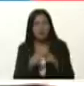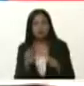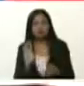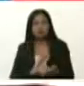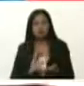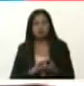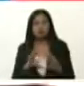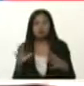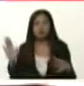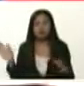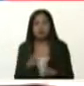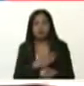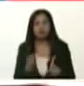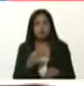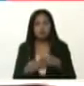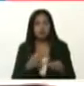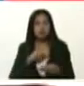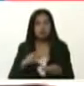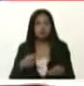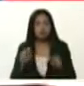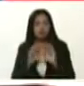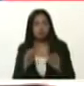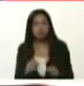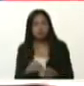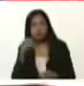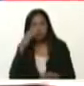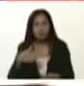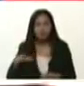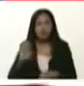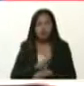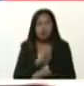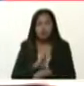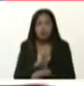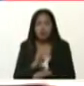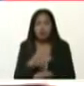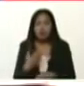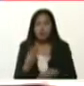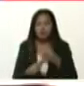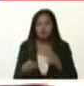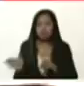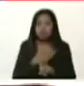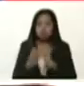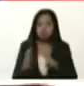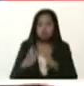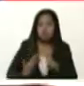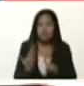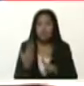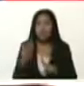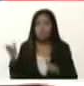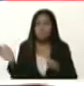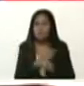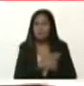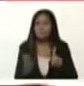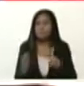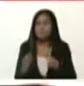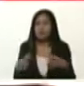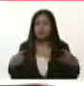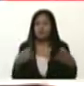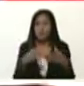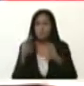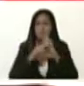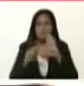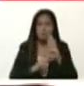capitalismo salvaje que nos agrede. Al pueblo de Ecuador pretendieron agredirlo y lo agredieron con un paquete de